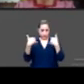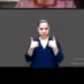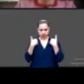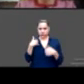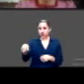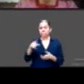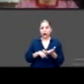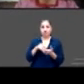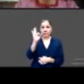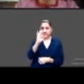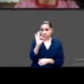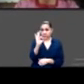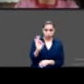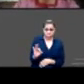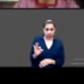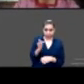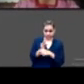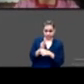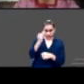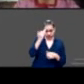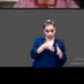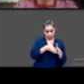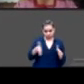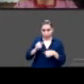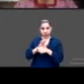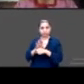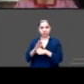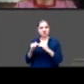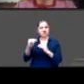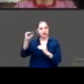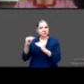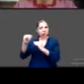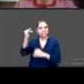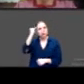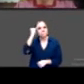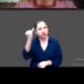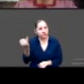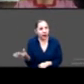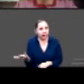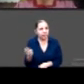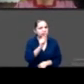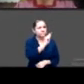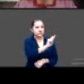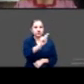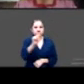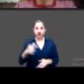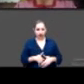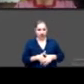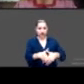se incrementara durante la pandemia esta necesidad insatisfecha? ¿cuántos embarazos no deseados sino planeados estarían